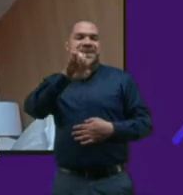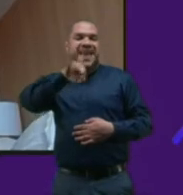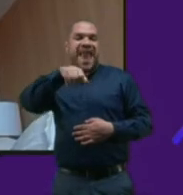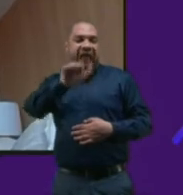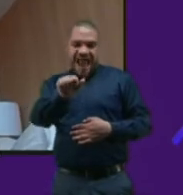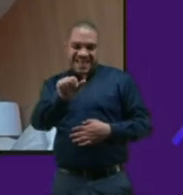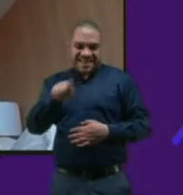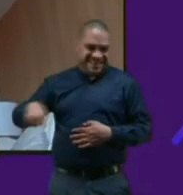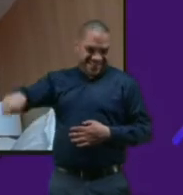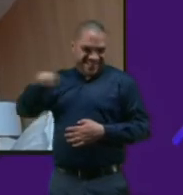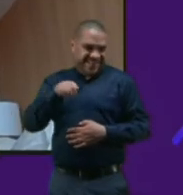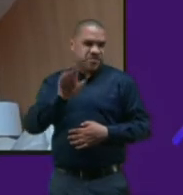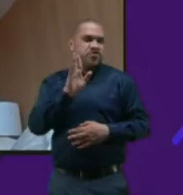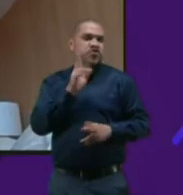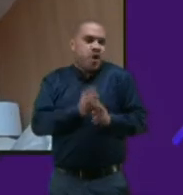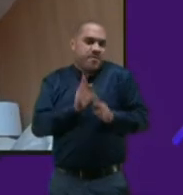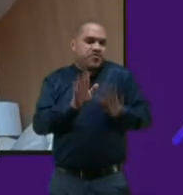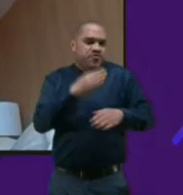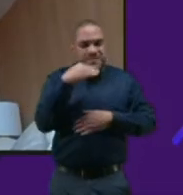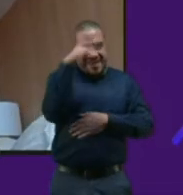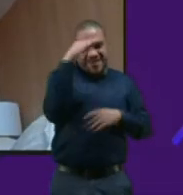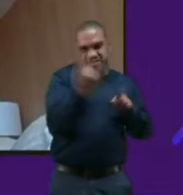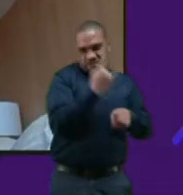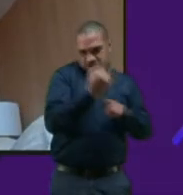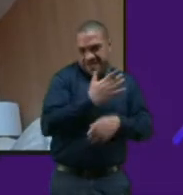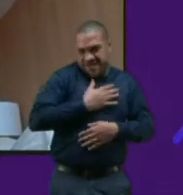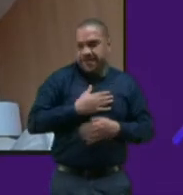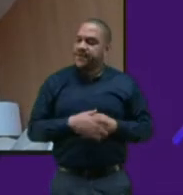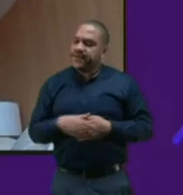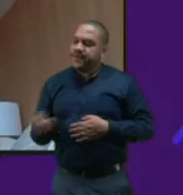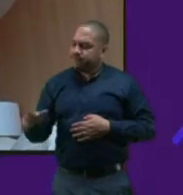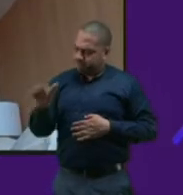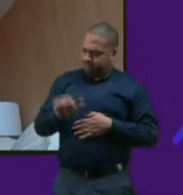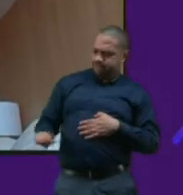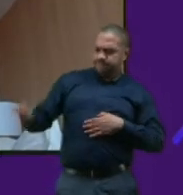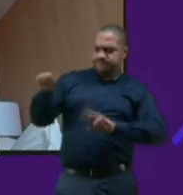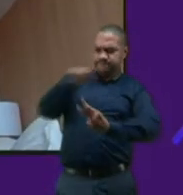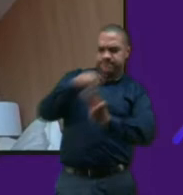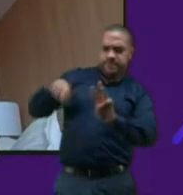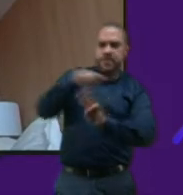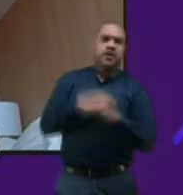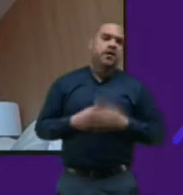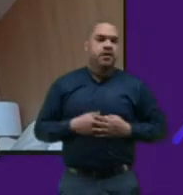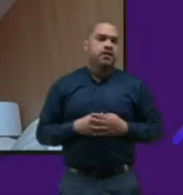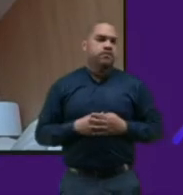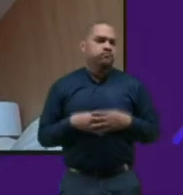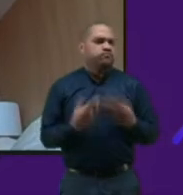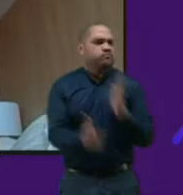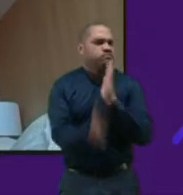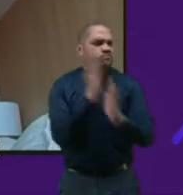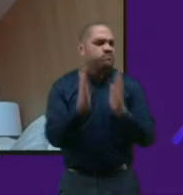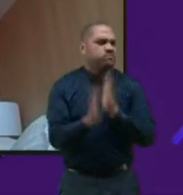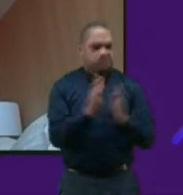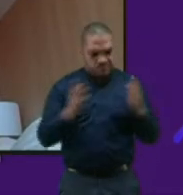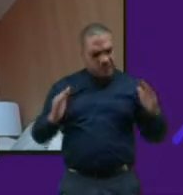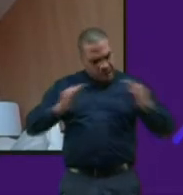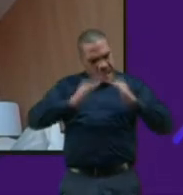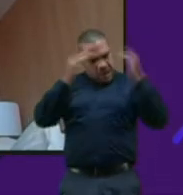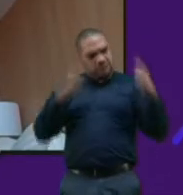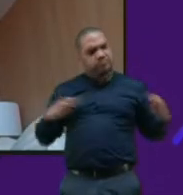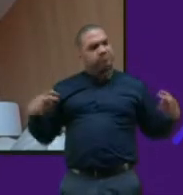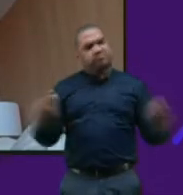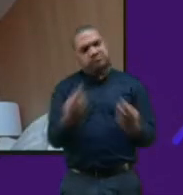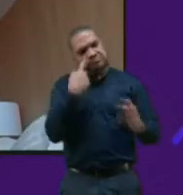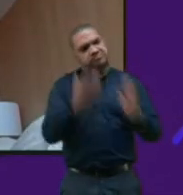Cuéntanos un poquito de la house y de pronto qué opinas en estas conversaciones o qué visión tienes en estas conversaciones de tema de